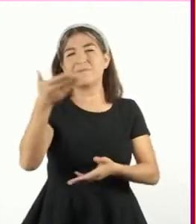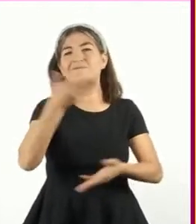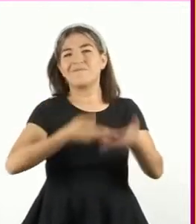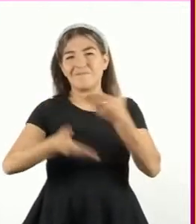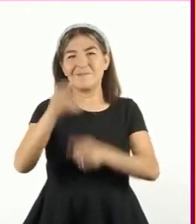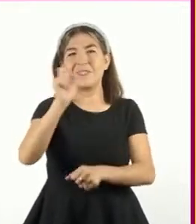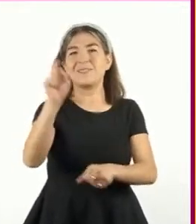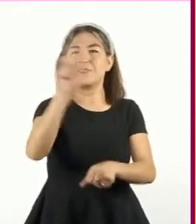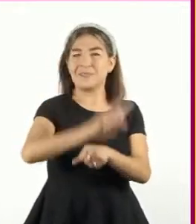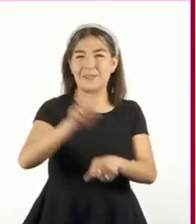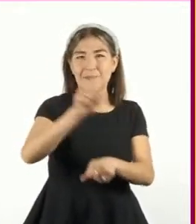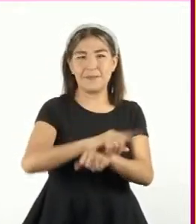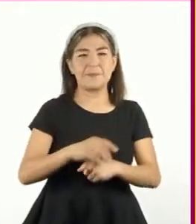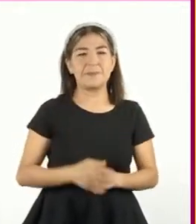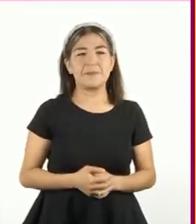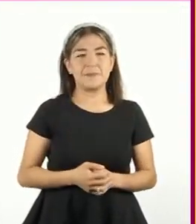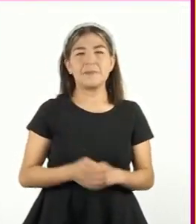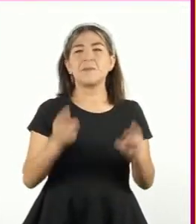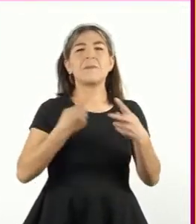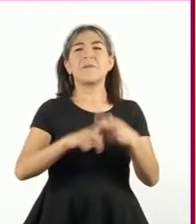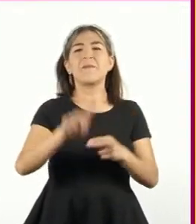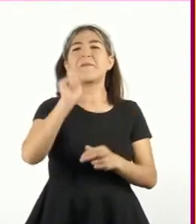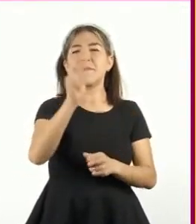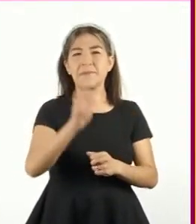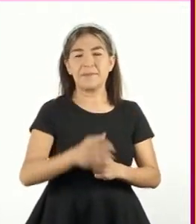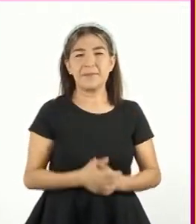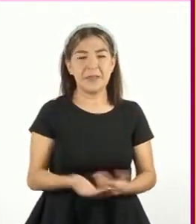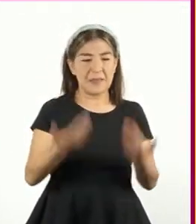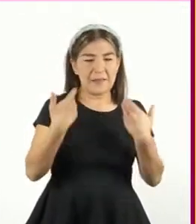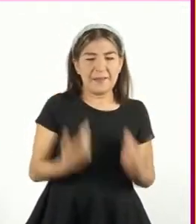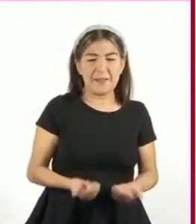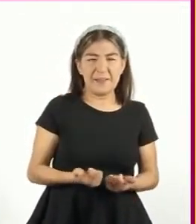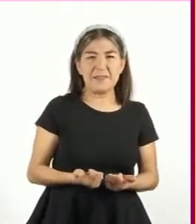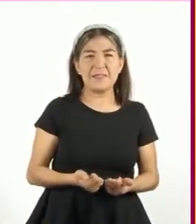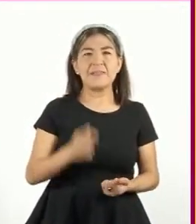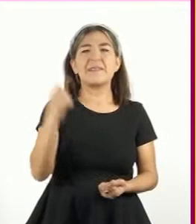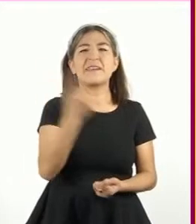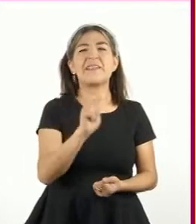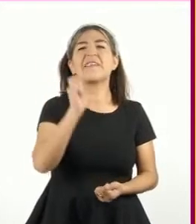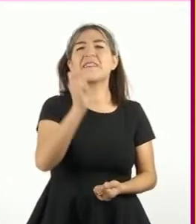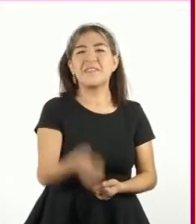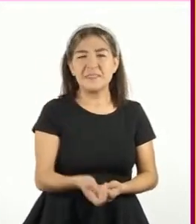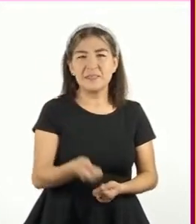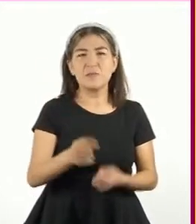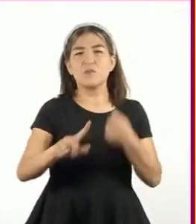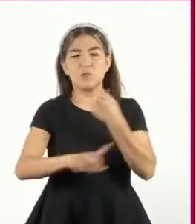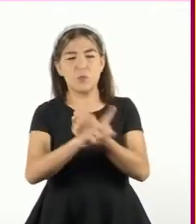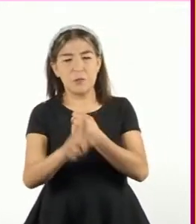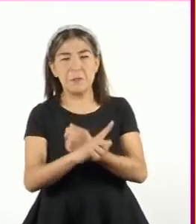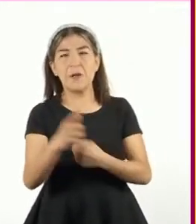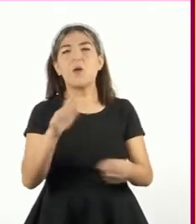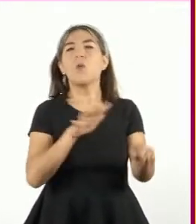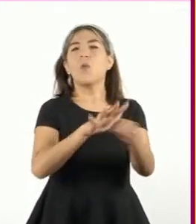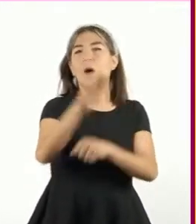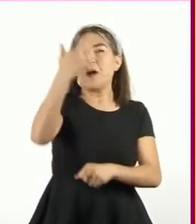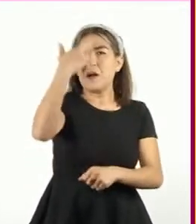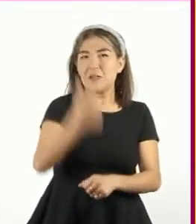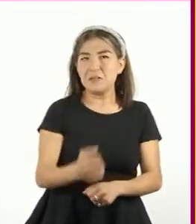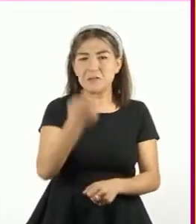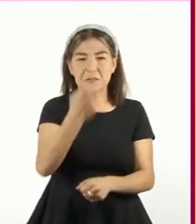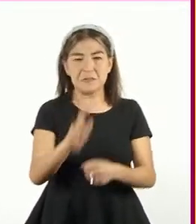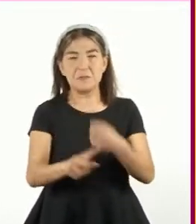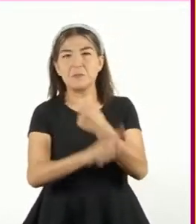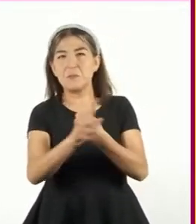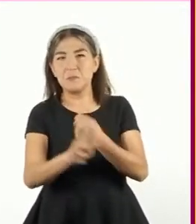diaria. Comenzaremos por entender qué es un conflicto y cuáles son las causas que lo originan o que